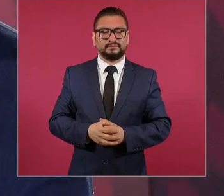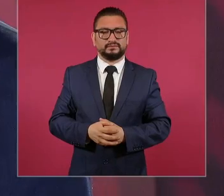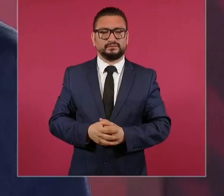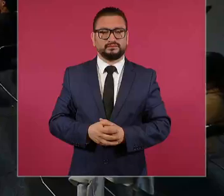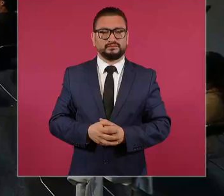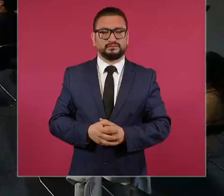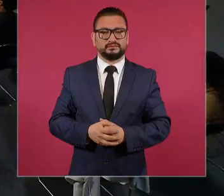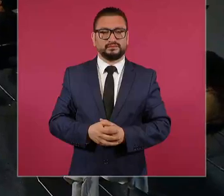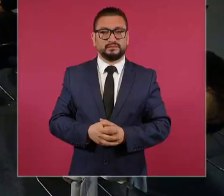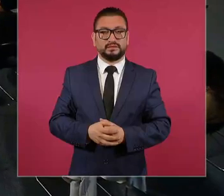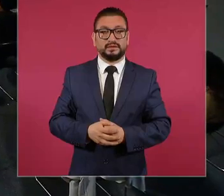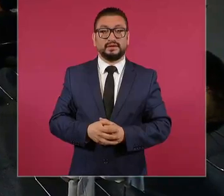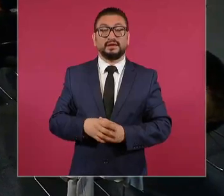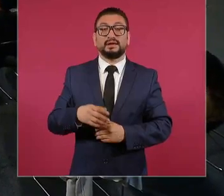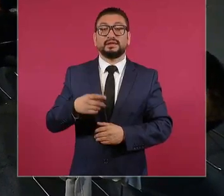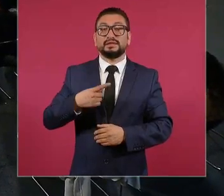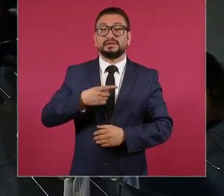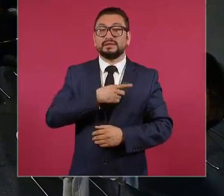prevenir